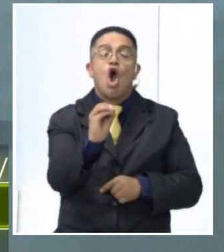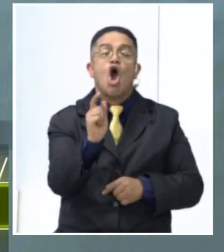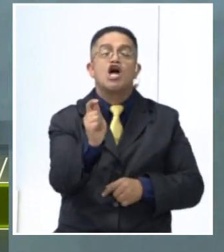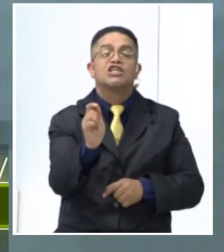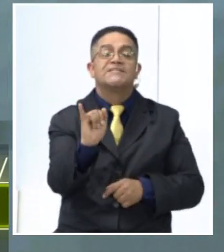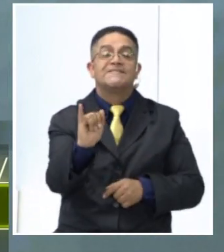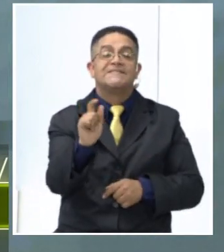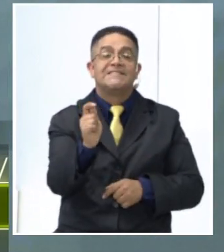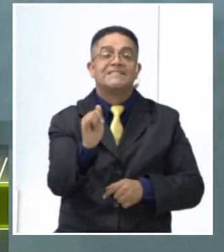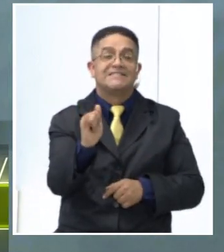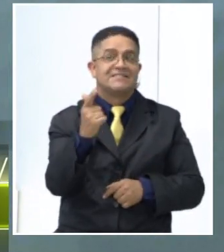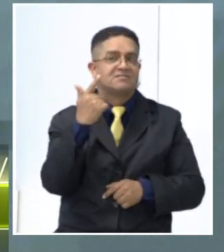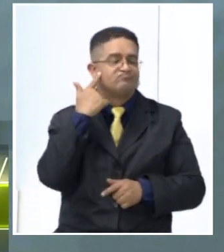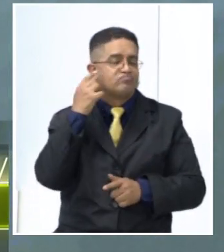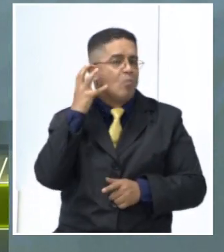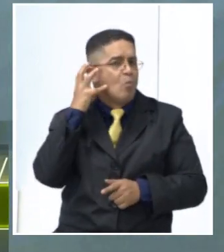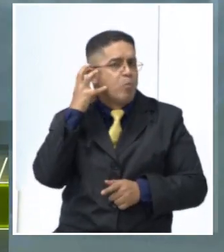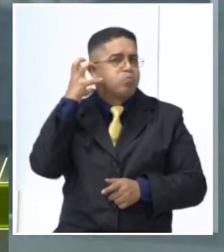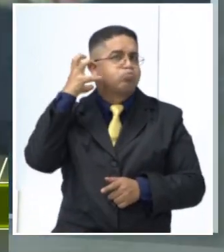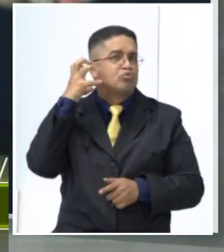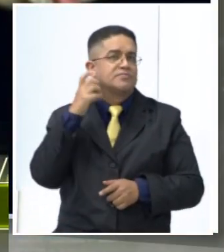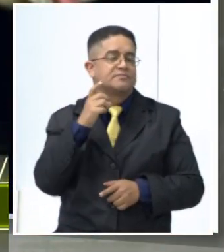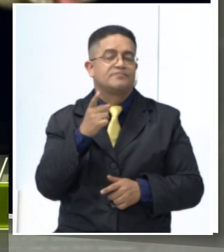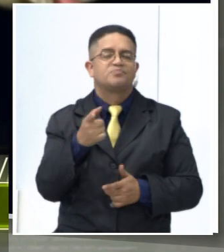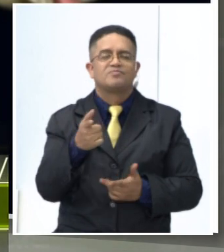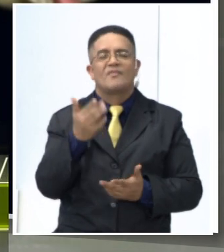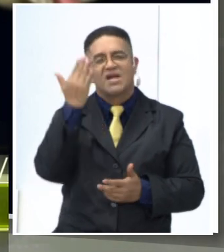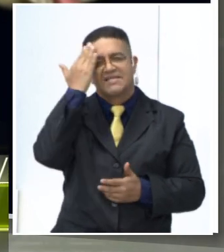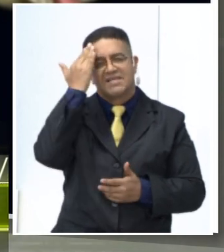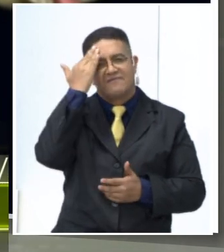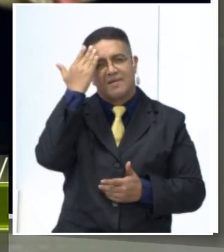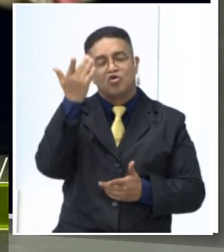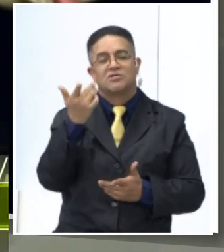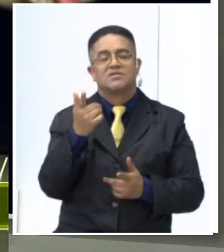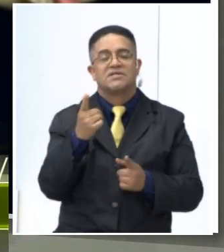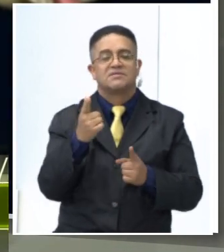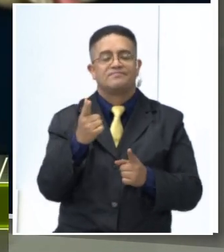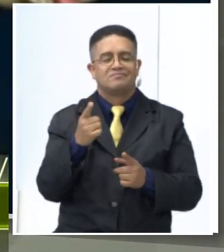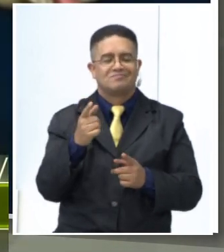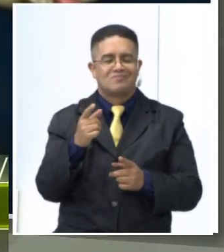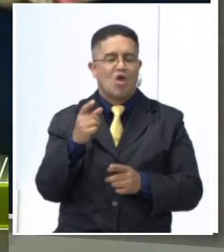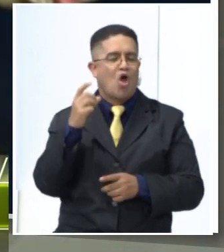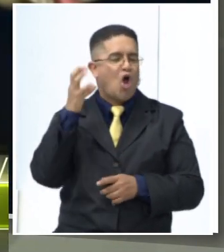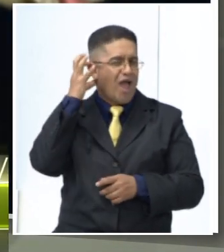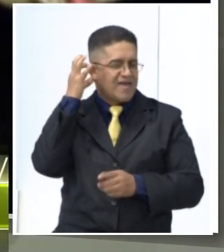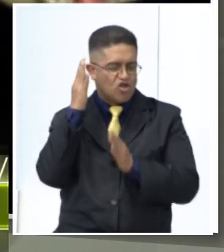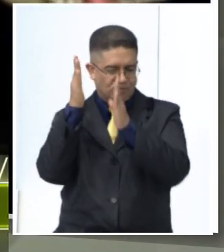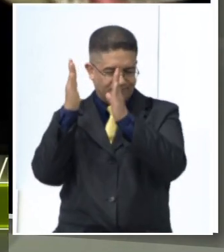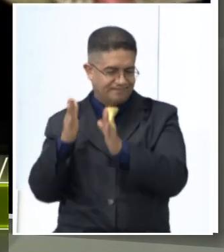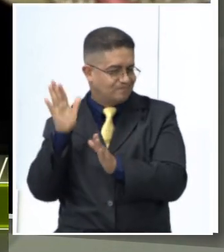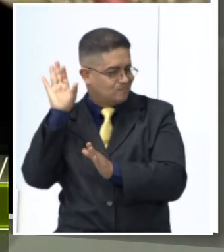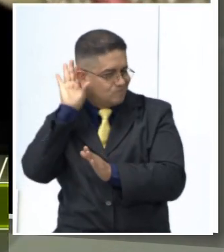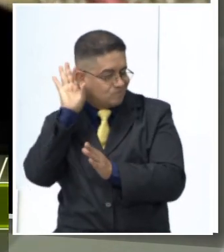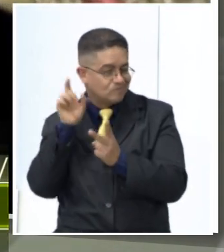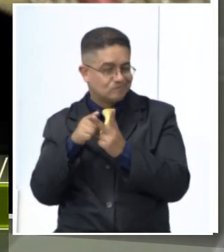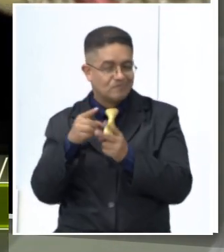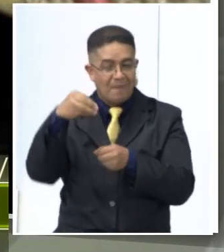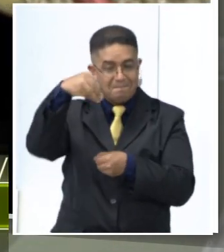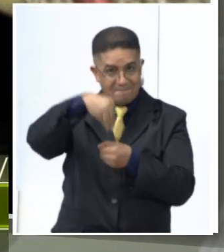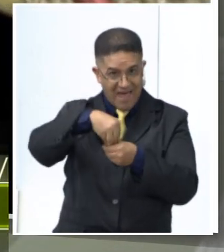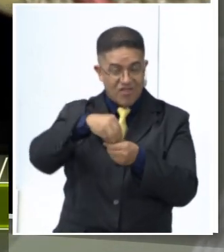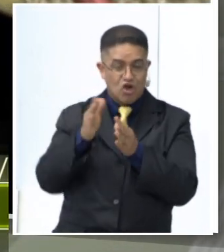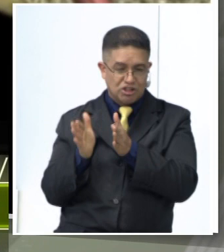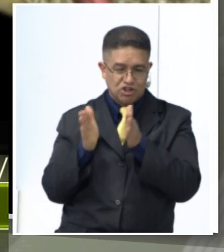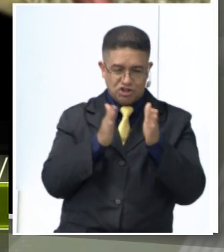la inflamación del oído. Si sabemos que o dividimos el oído en tres segmentos, oído externo, oído medio y oído interno, en